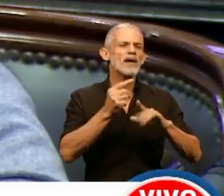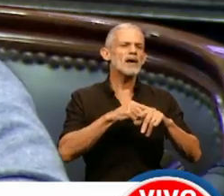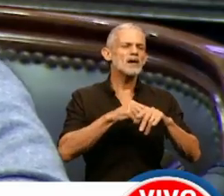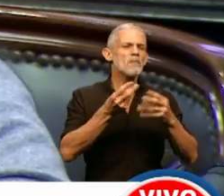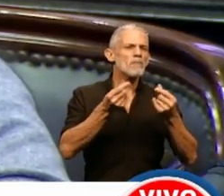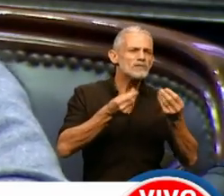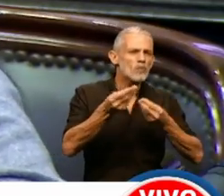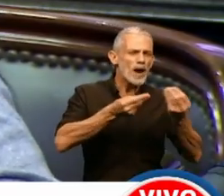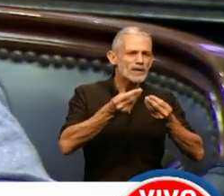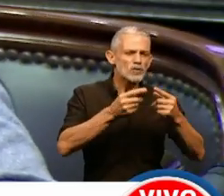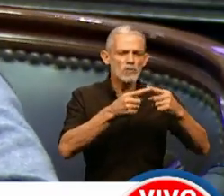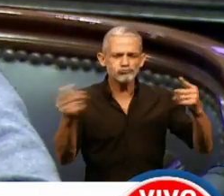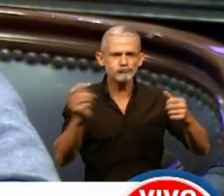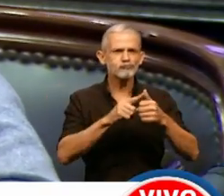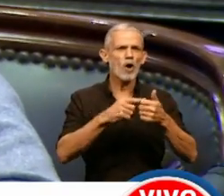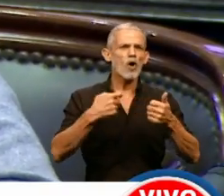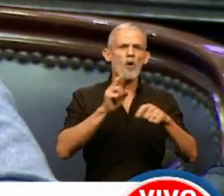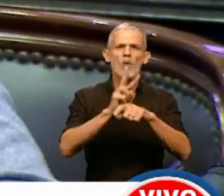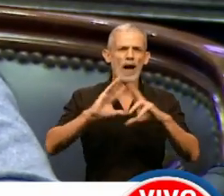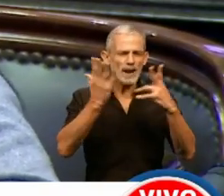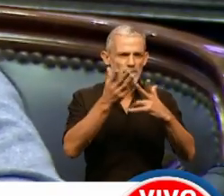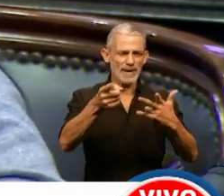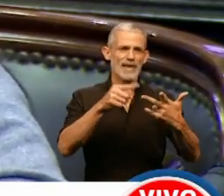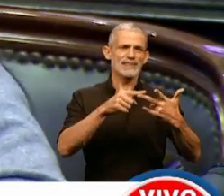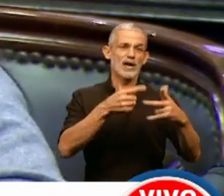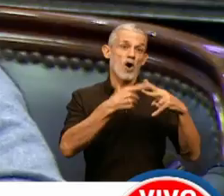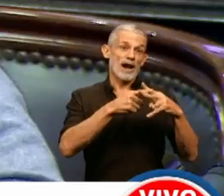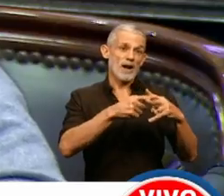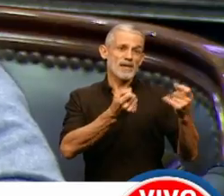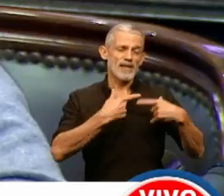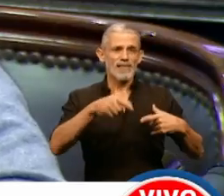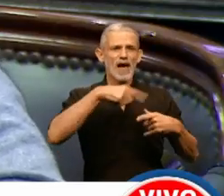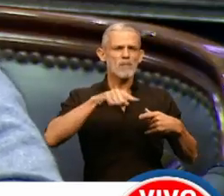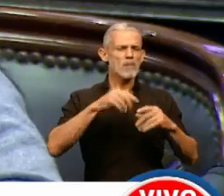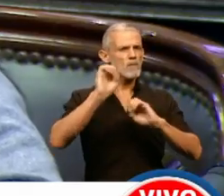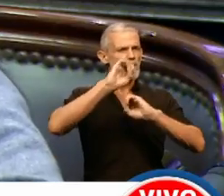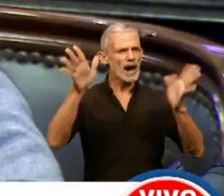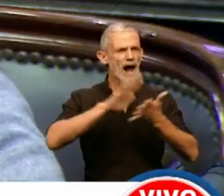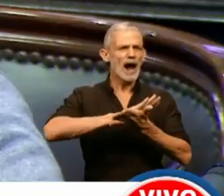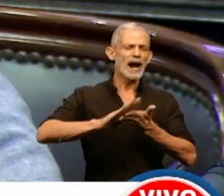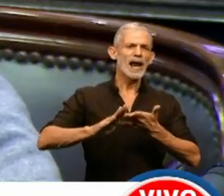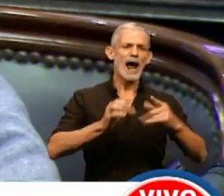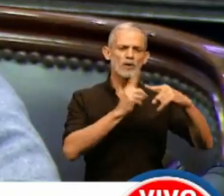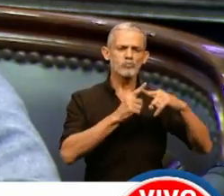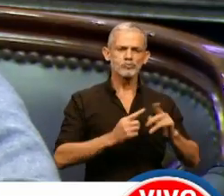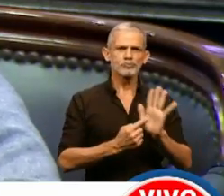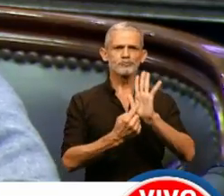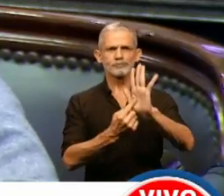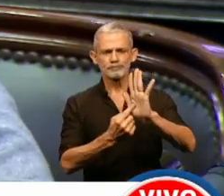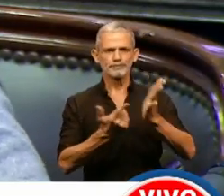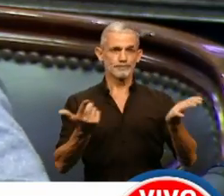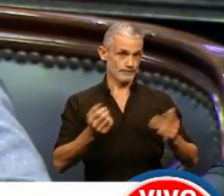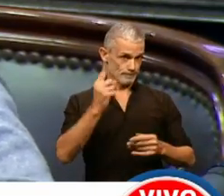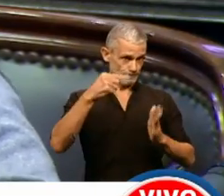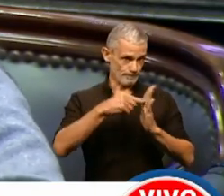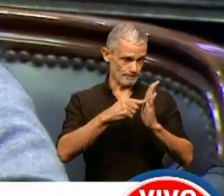presupuestaria socio ambiental y con herramientas que nos permitan generar transparencia y rendición de cuentas primer